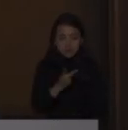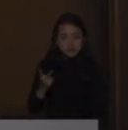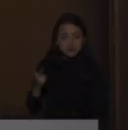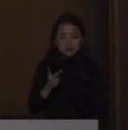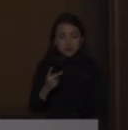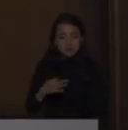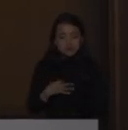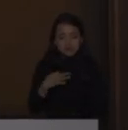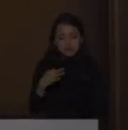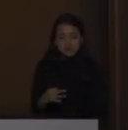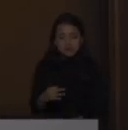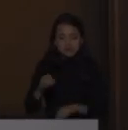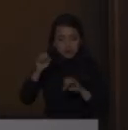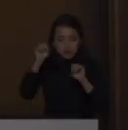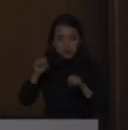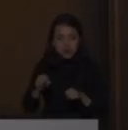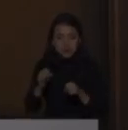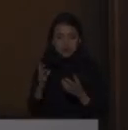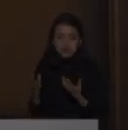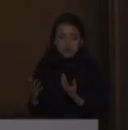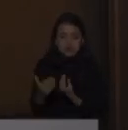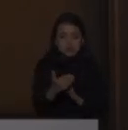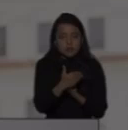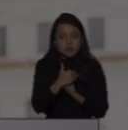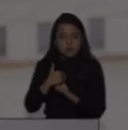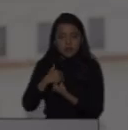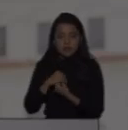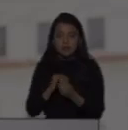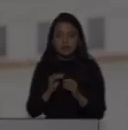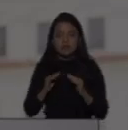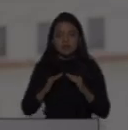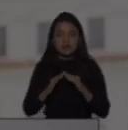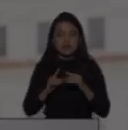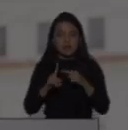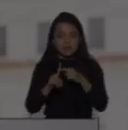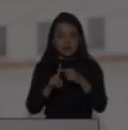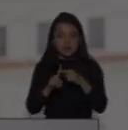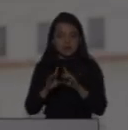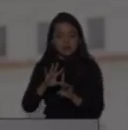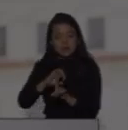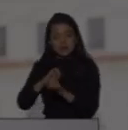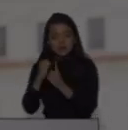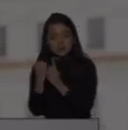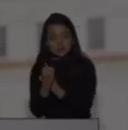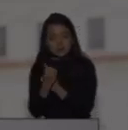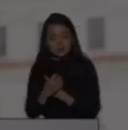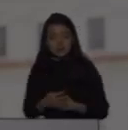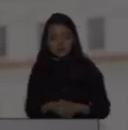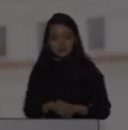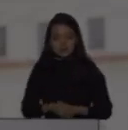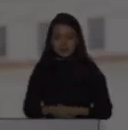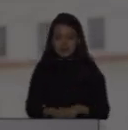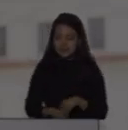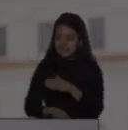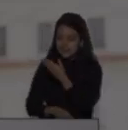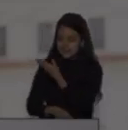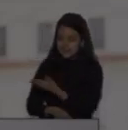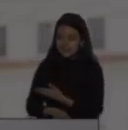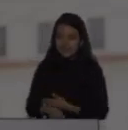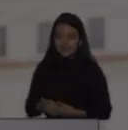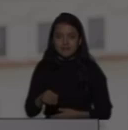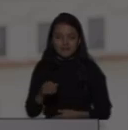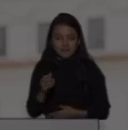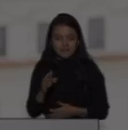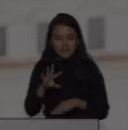y queremos acogerlos en la iglesia y en la sociedad. En diálogo con Noticentro 1 CMI, el cardenal Luis José Rueda